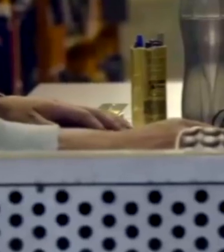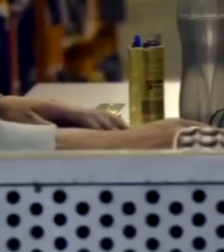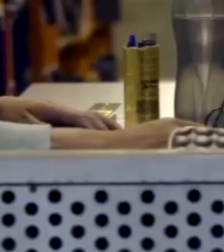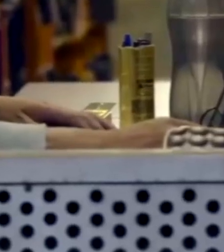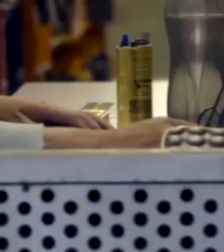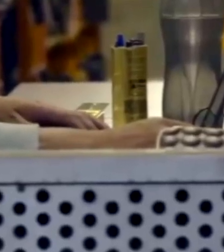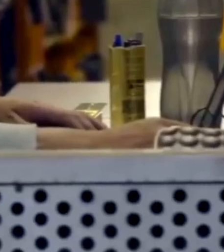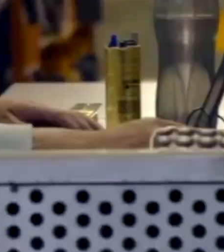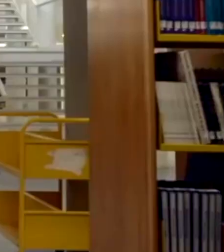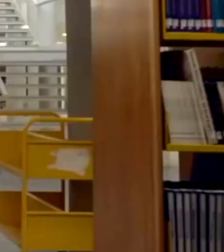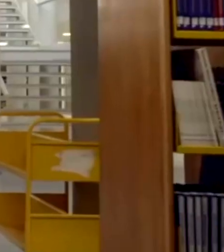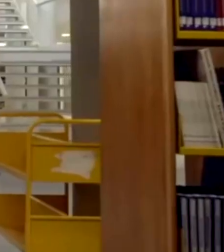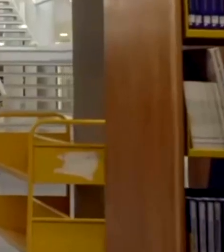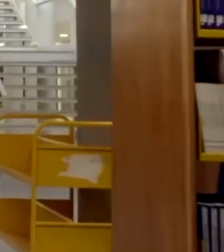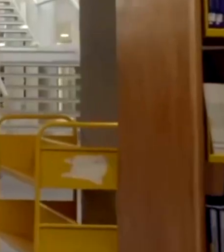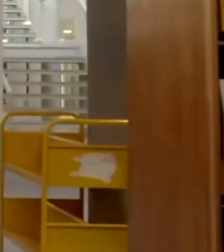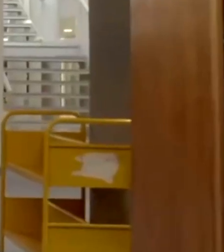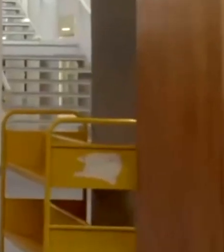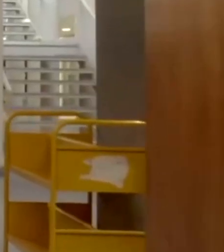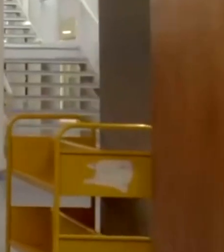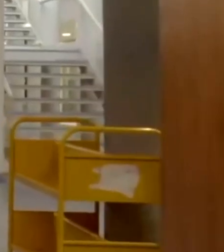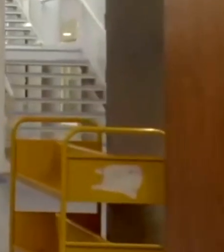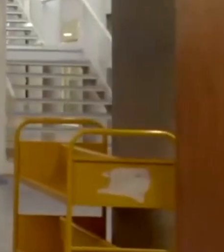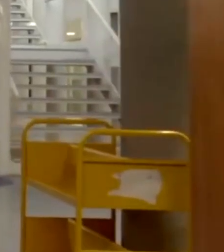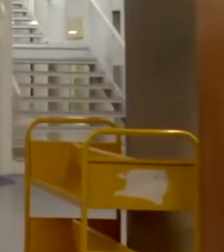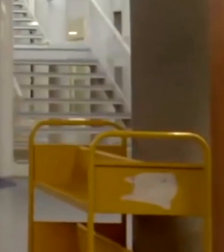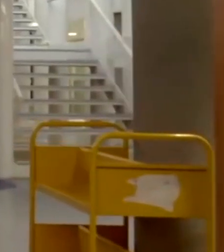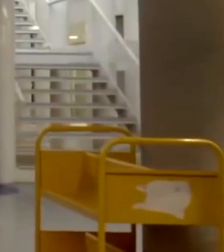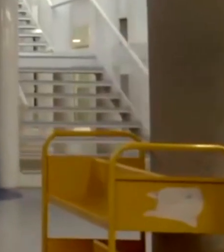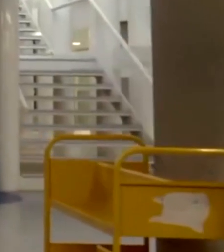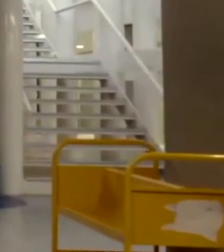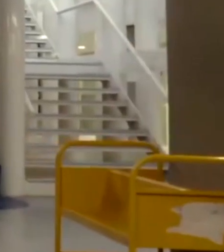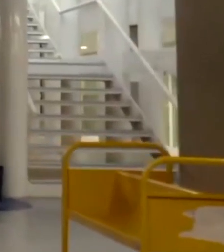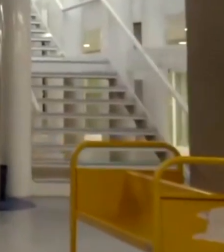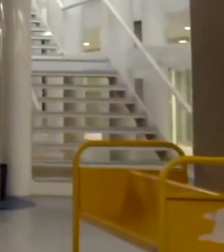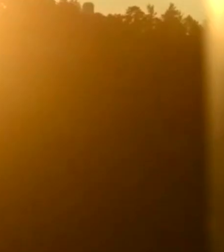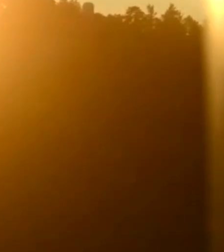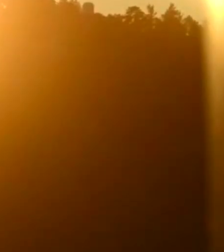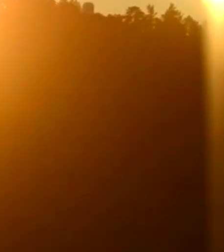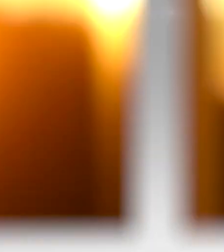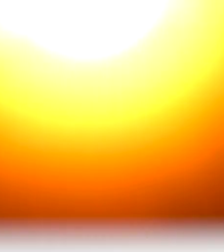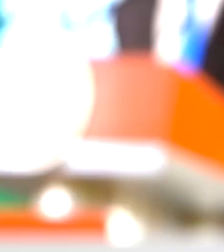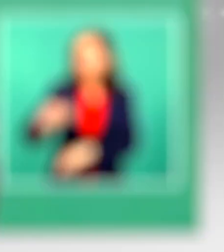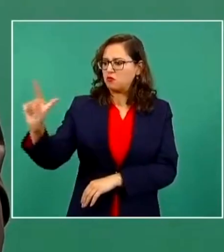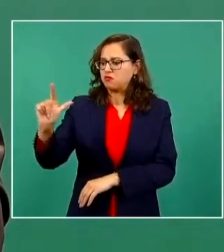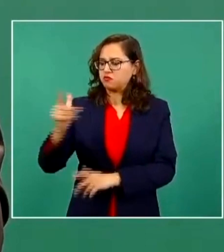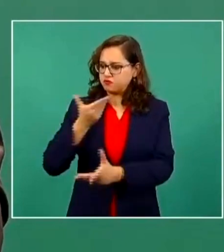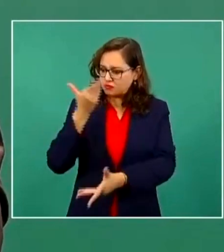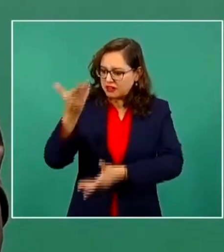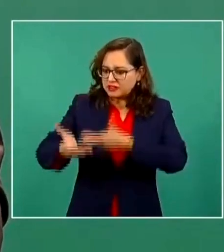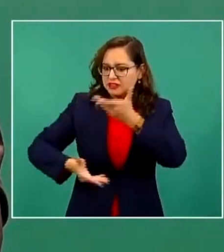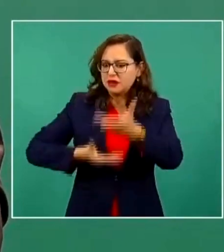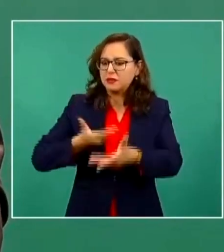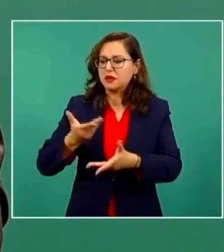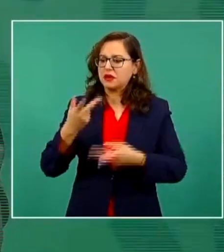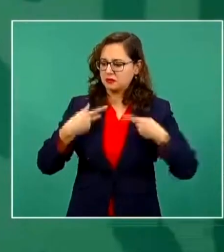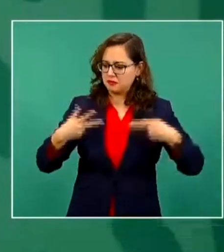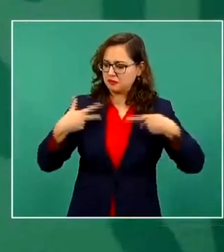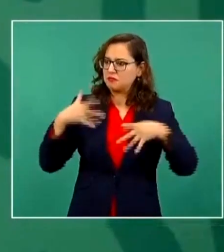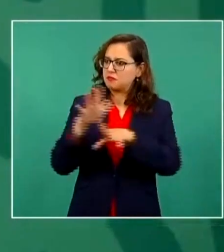su madre, 3 días seguidos y vociferantes desde su trono. Jueves 21 de